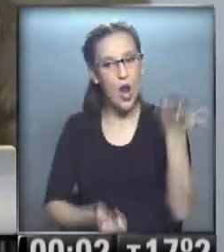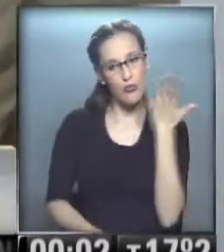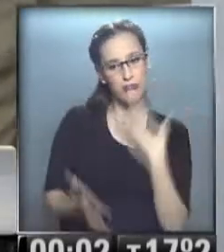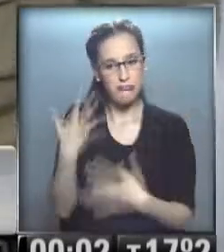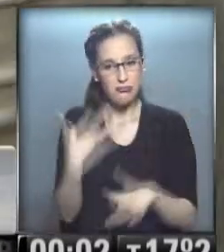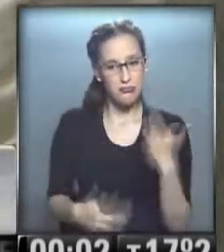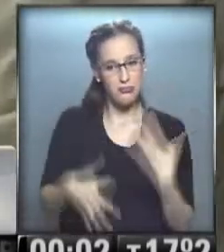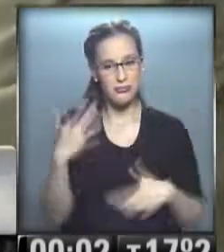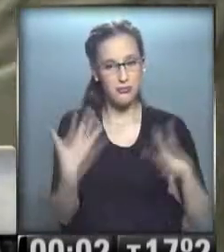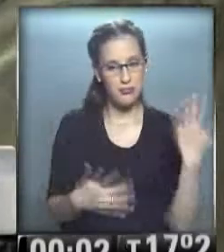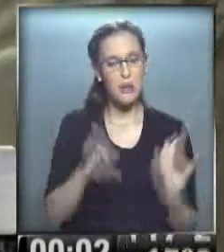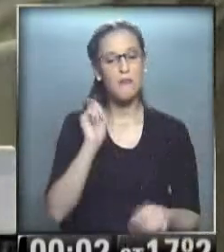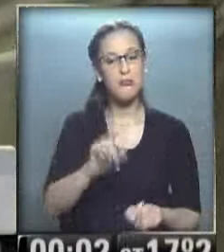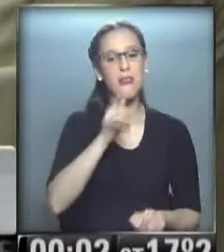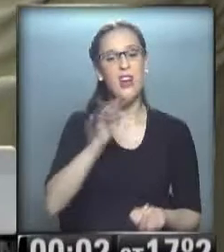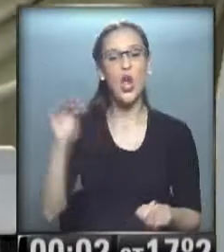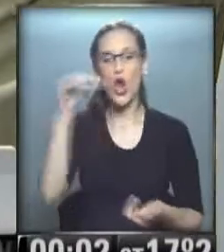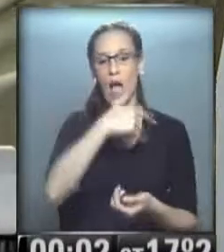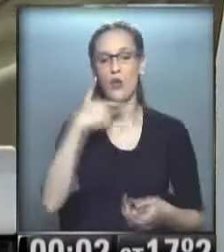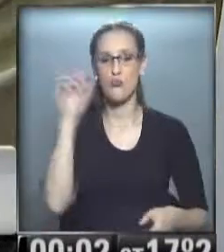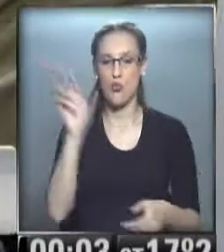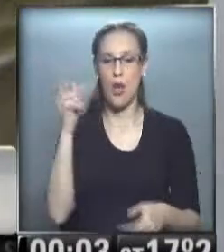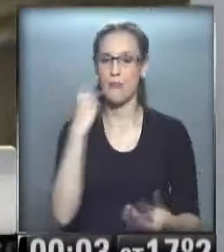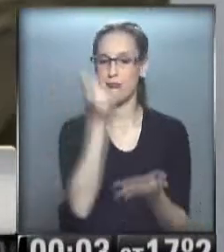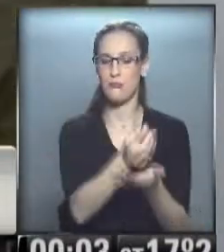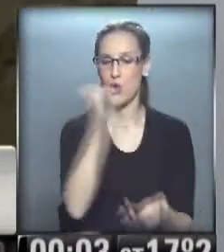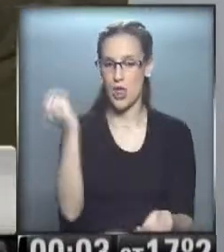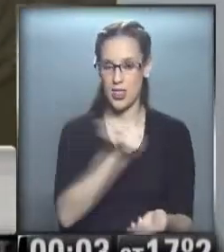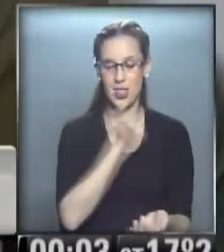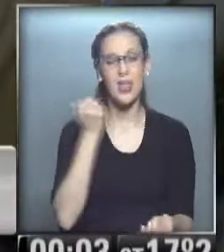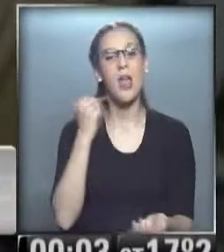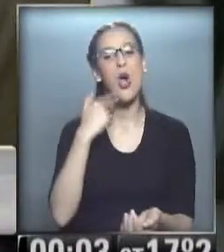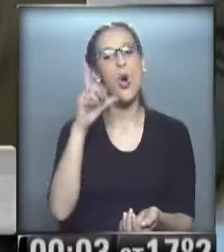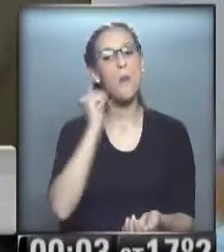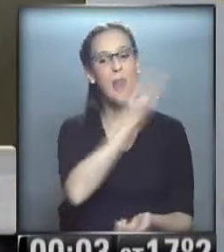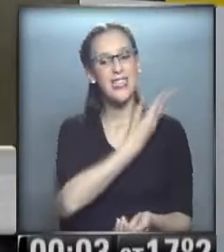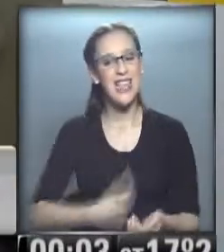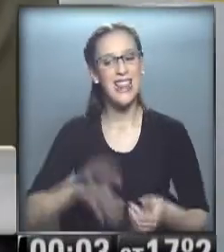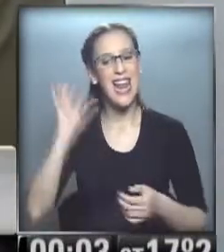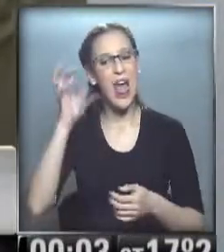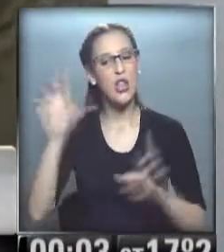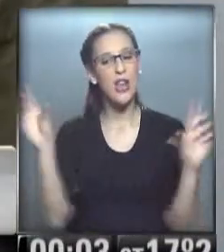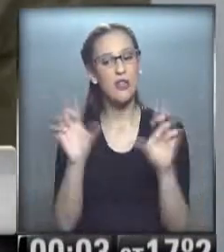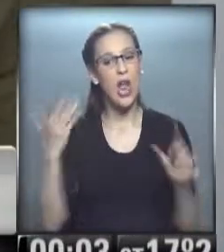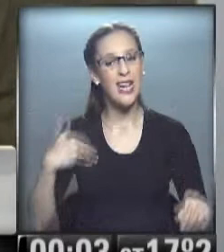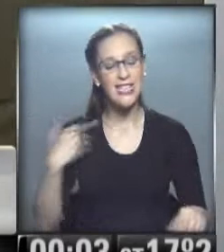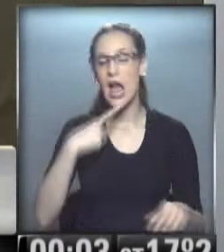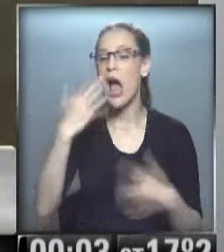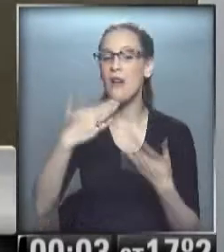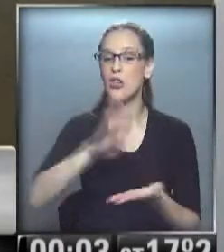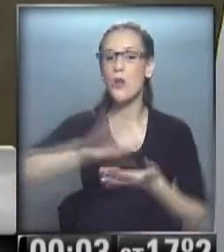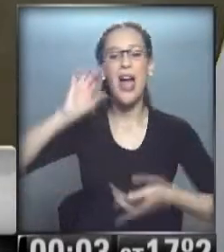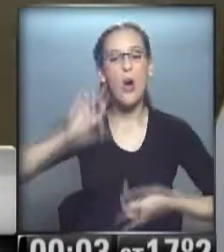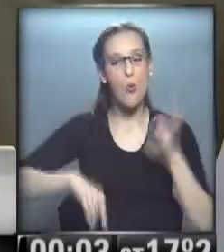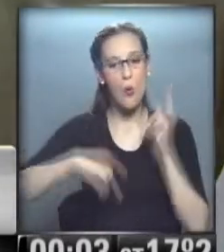Florinda Huelchupán de Río Negro, reconocida por la UNESCO, el presidente de Radio y Televisión Argentina se refirió al acuerdo y adelantó que el